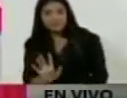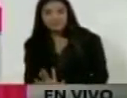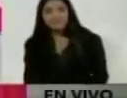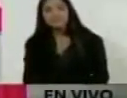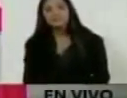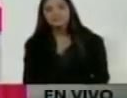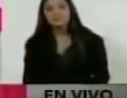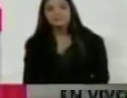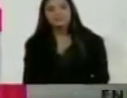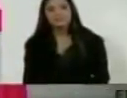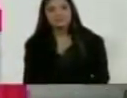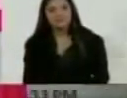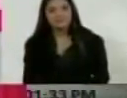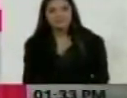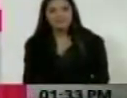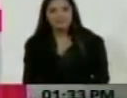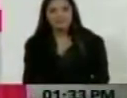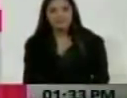¿Ah?